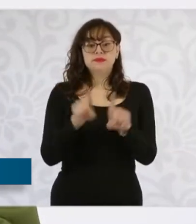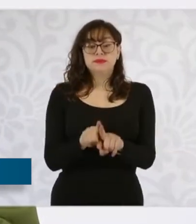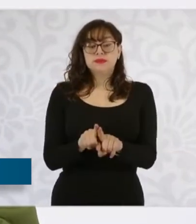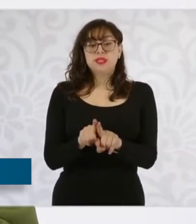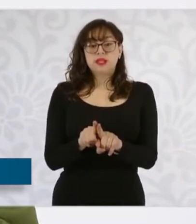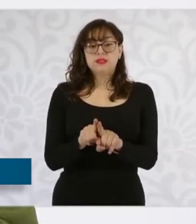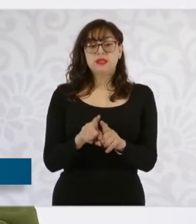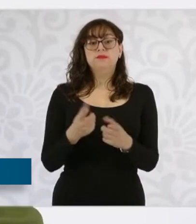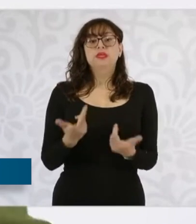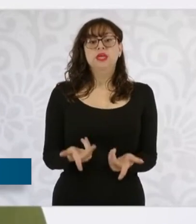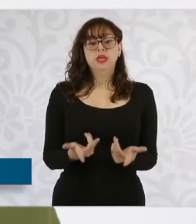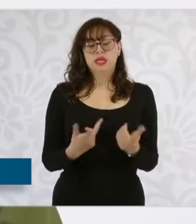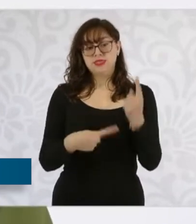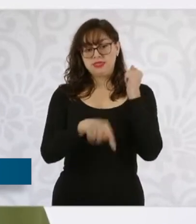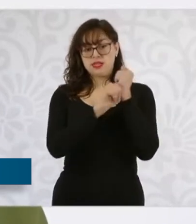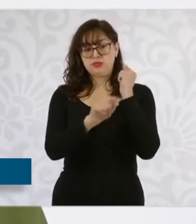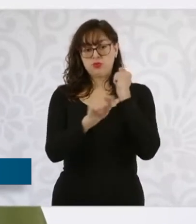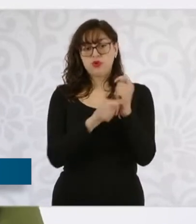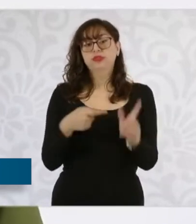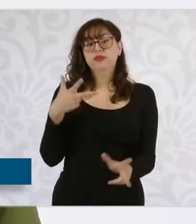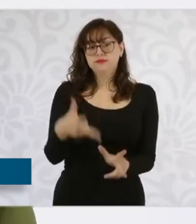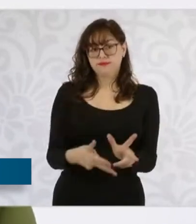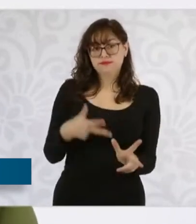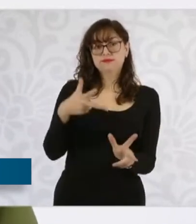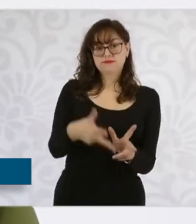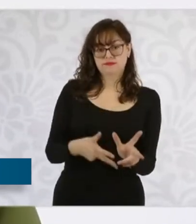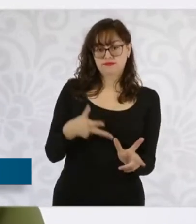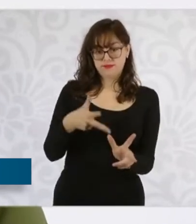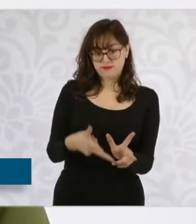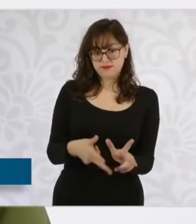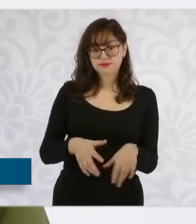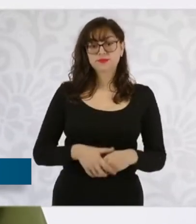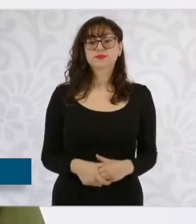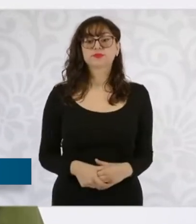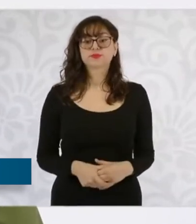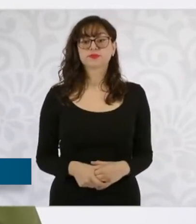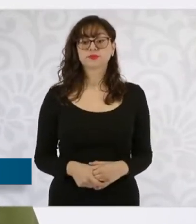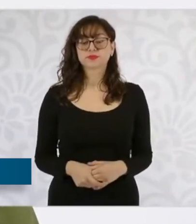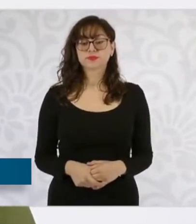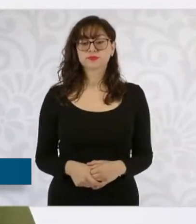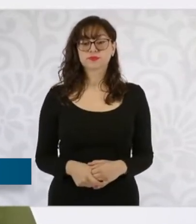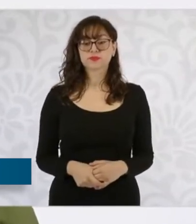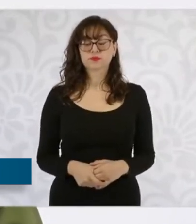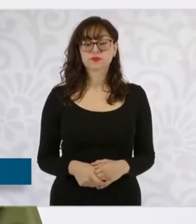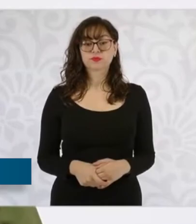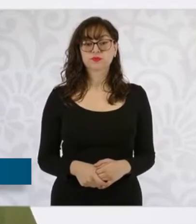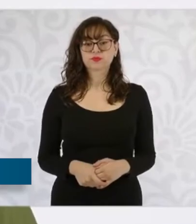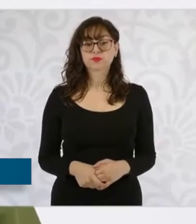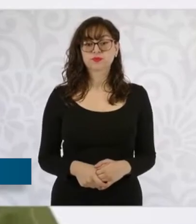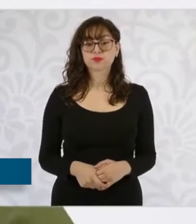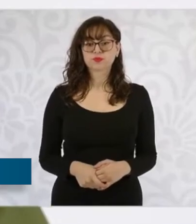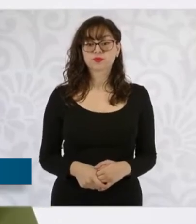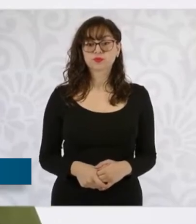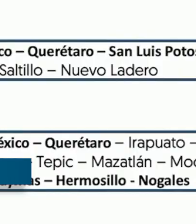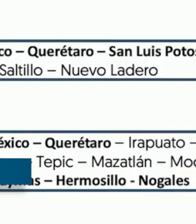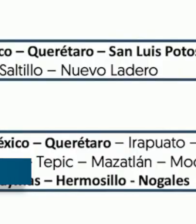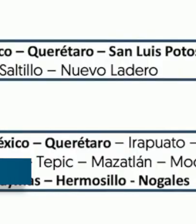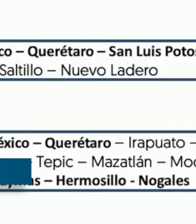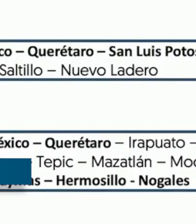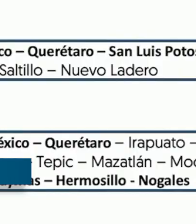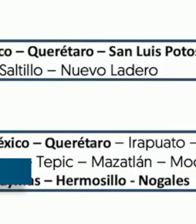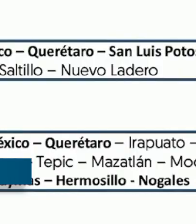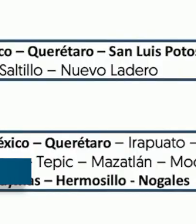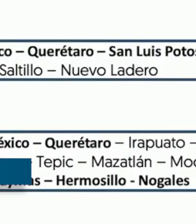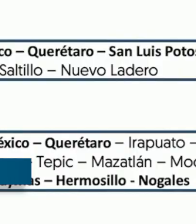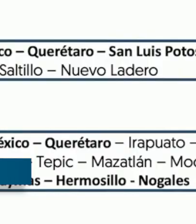la defensa nacional explicó que la construcción de más de 3,000 km de vías ferreas se realizará en tres fases de la